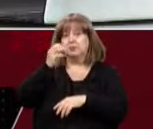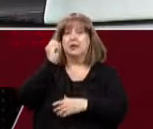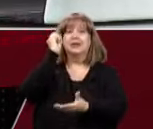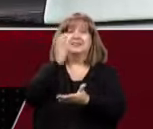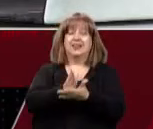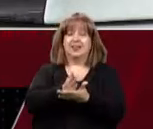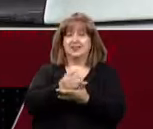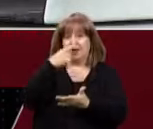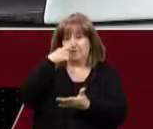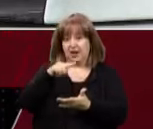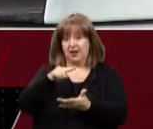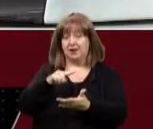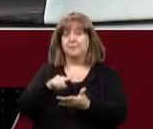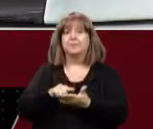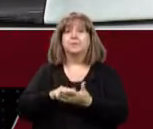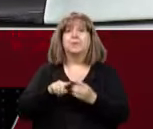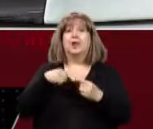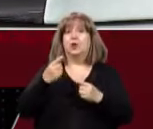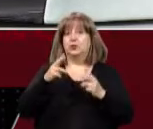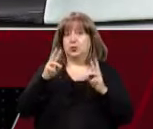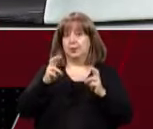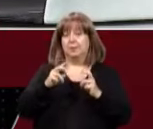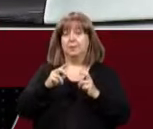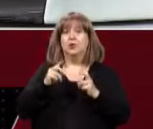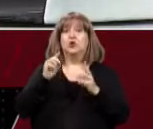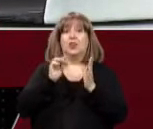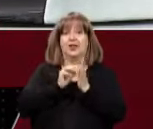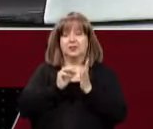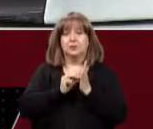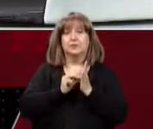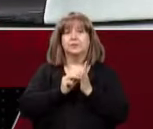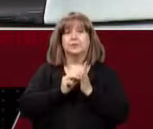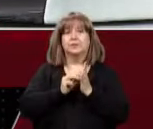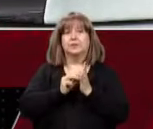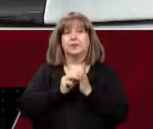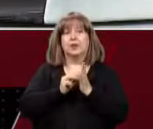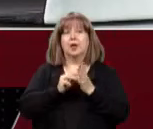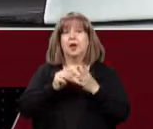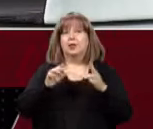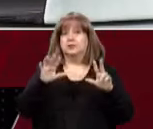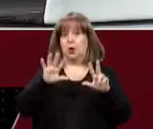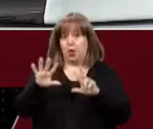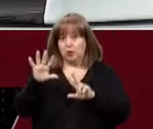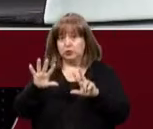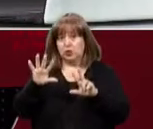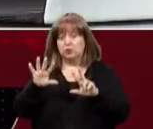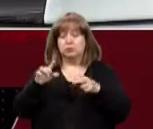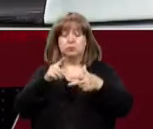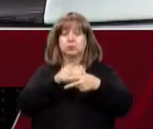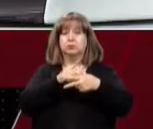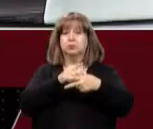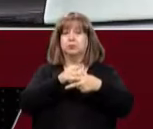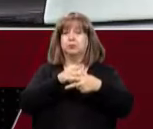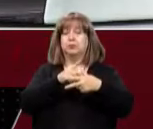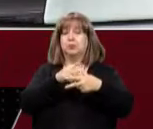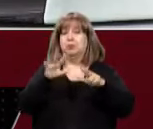sentencia. Otro dato que te arrojo, dice, es que podría ser muy distinta las condenas en cada uno de los